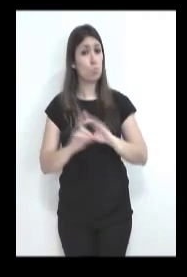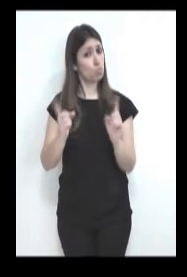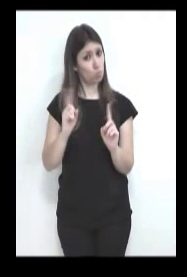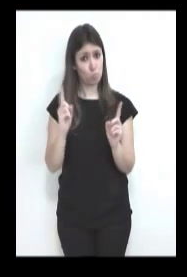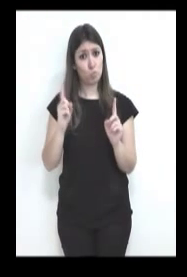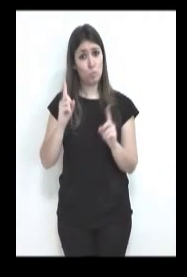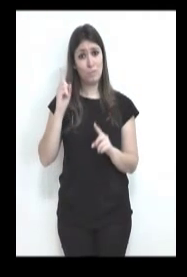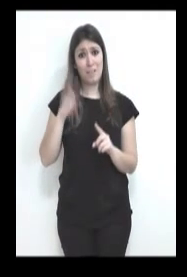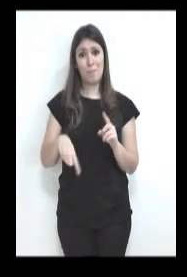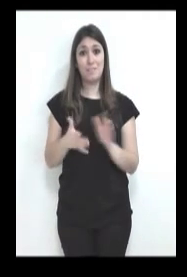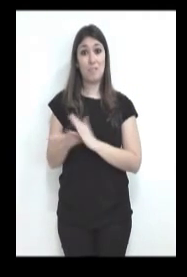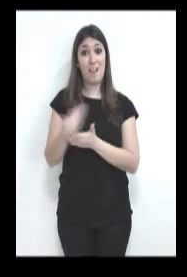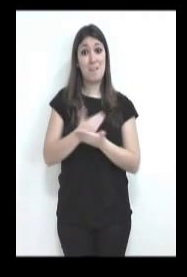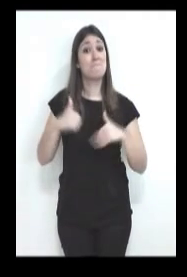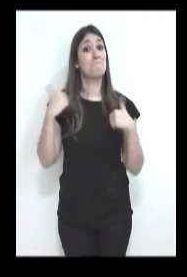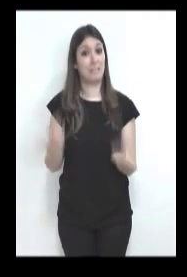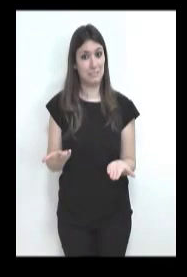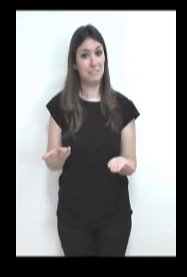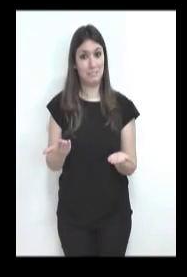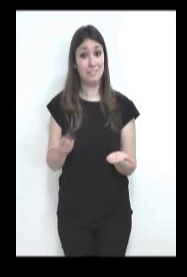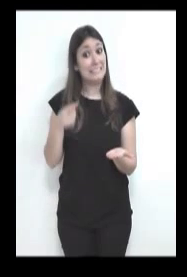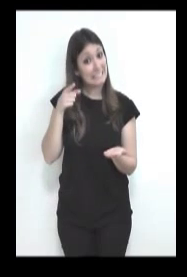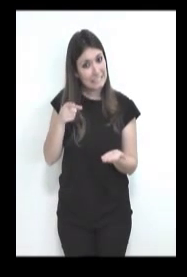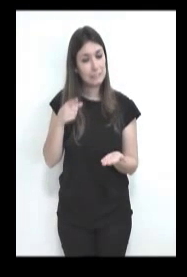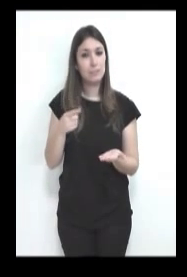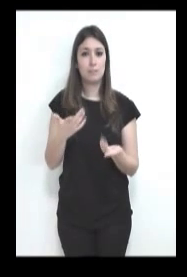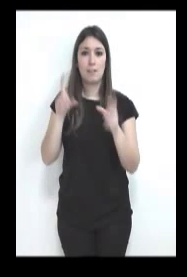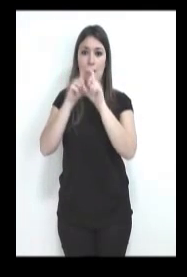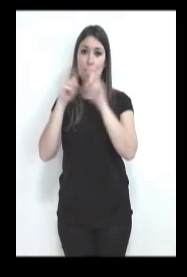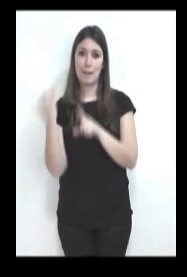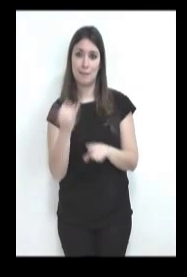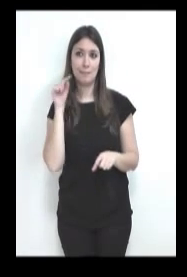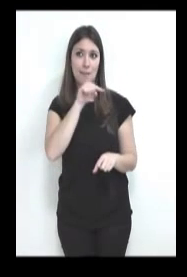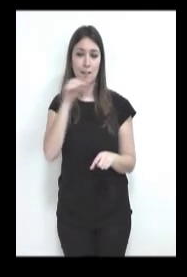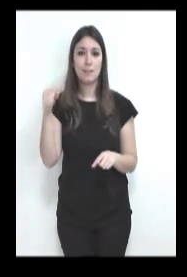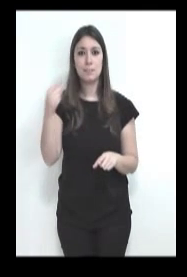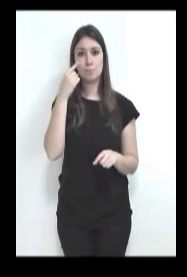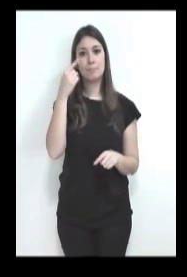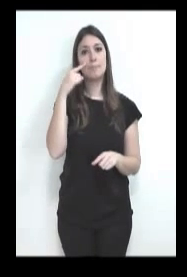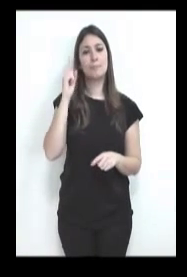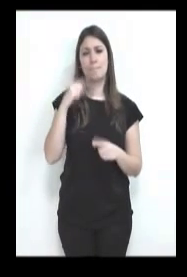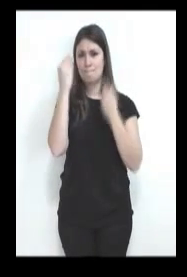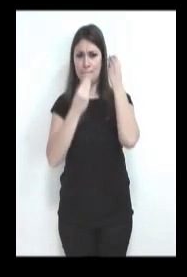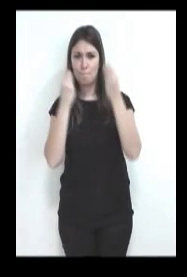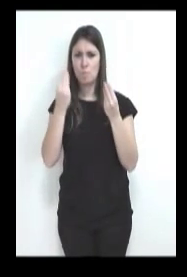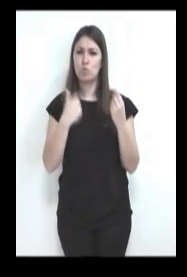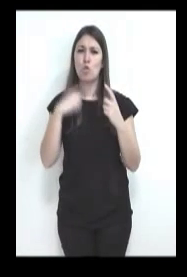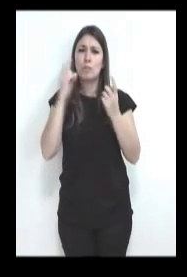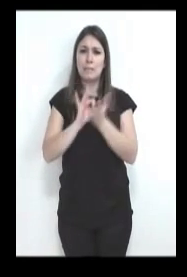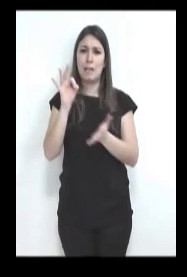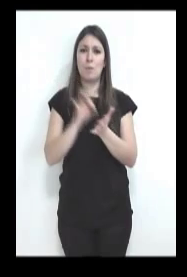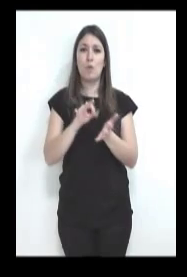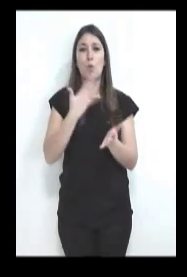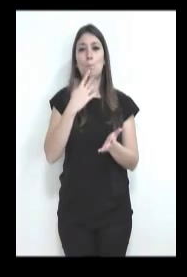hay que ganar ingresos, tener ingresos nuevos. Y ahí las empresas pues también se plantean ofrecer servicios de